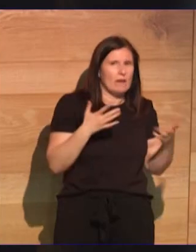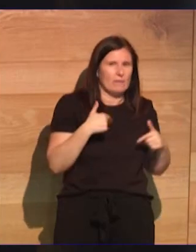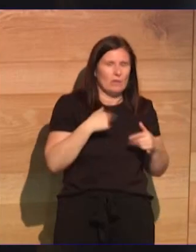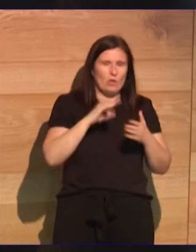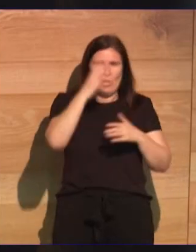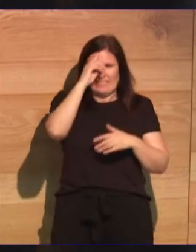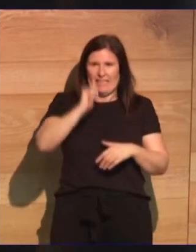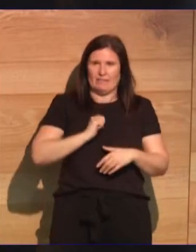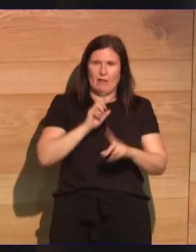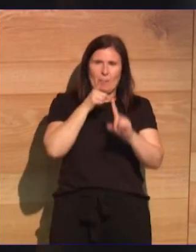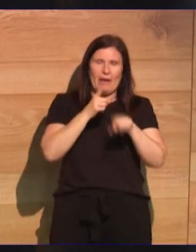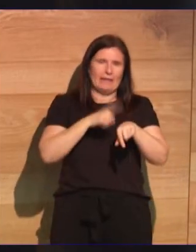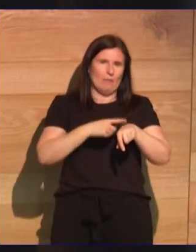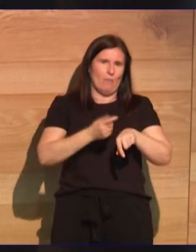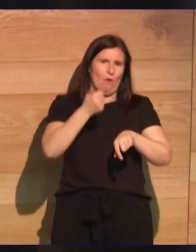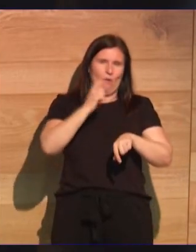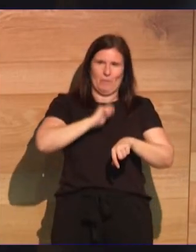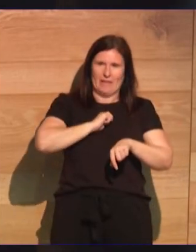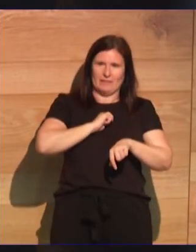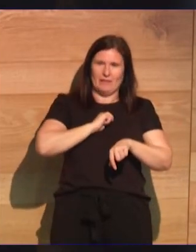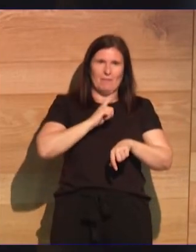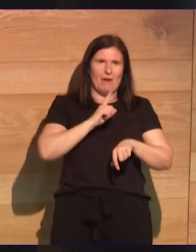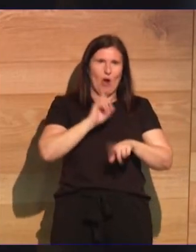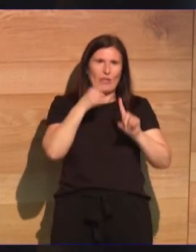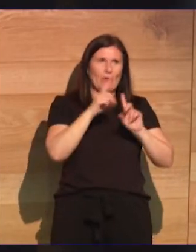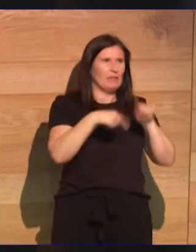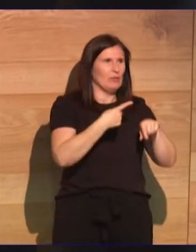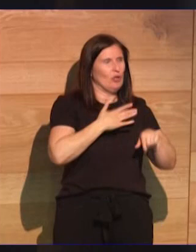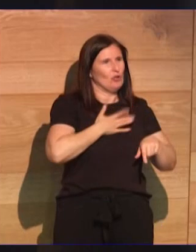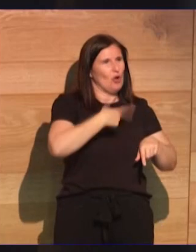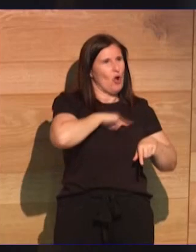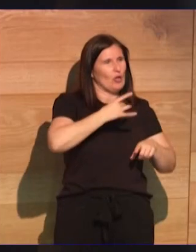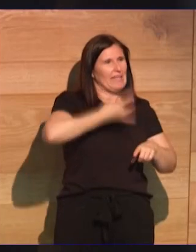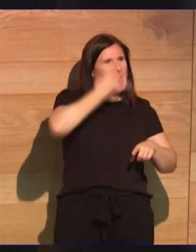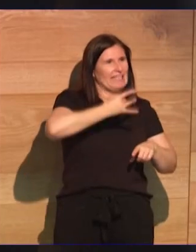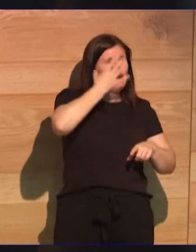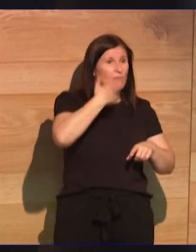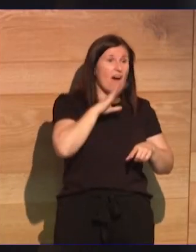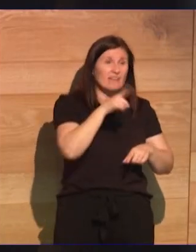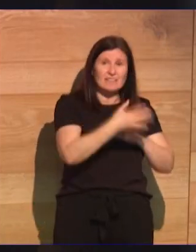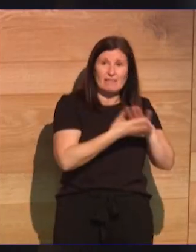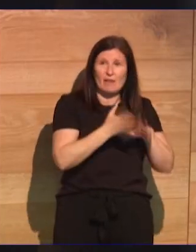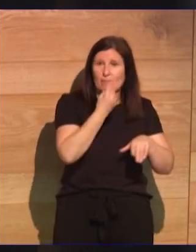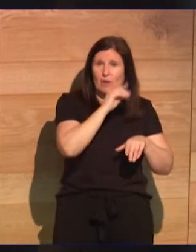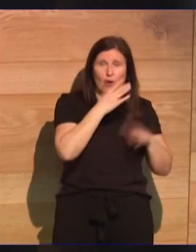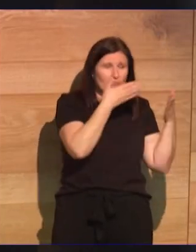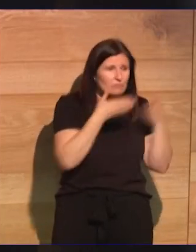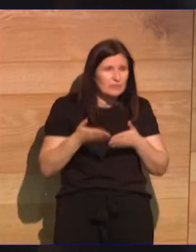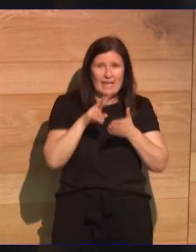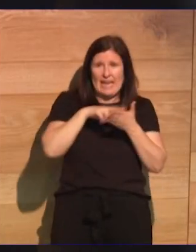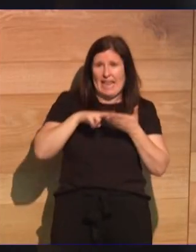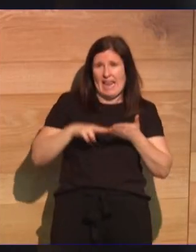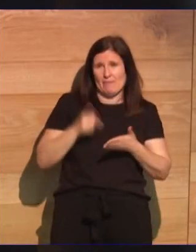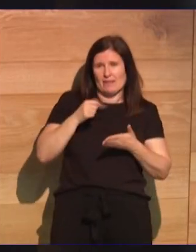inteligencia artificial para tener más tiempo para nosotros y ser más creativos, entonces volvamos a leer, que es donde vamos a tener la